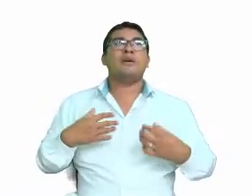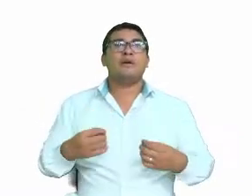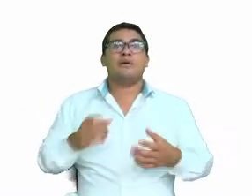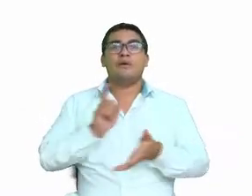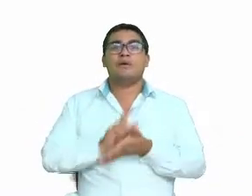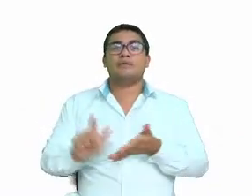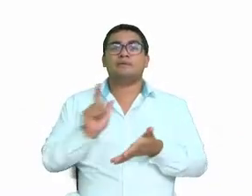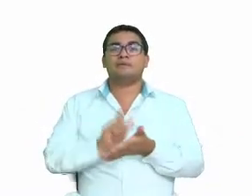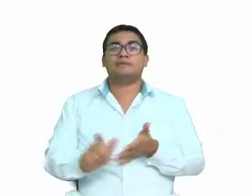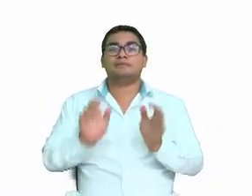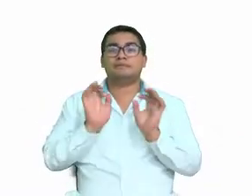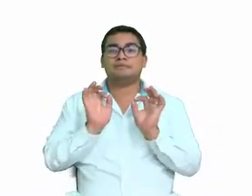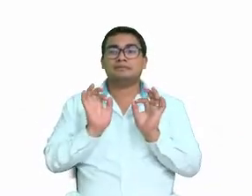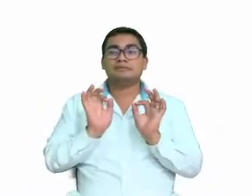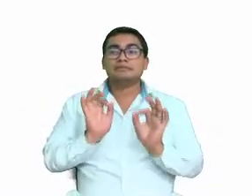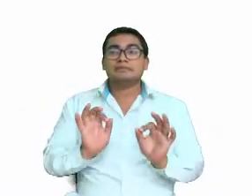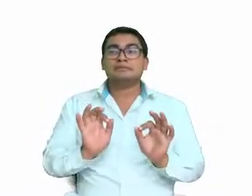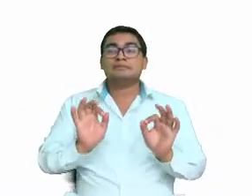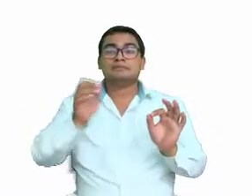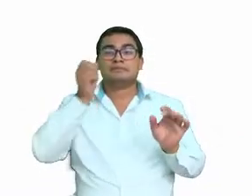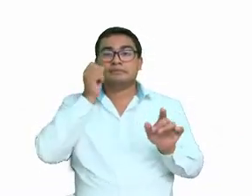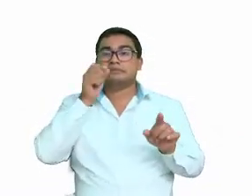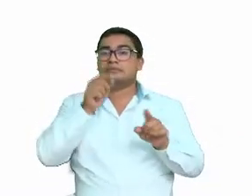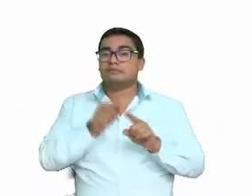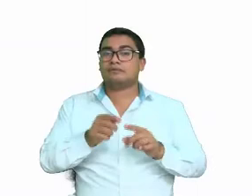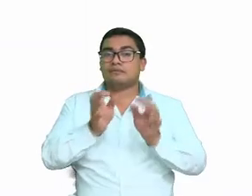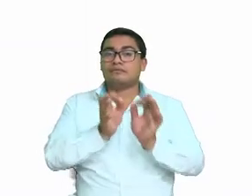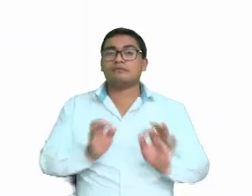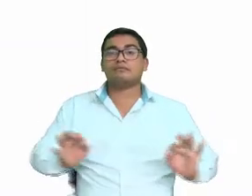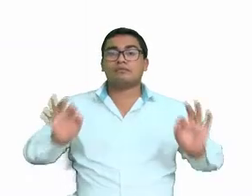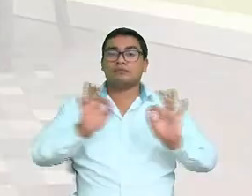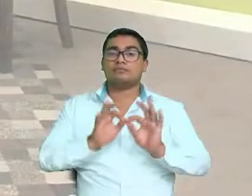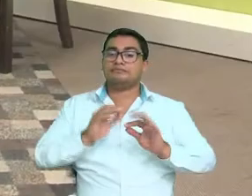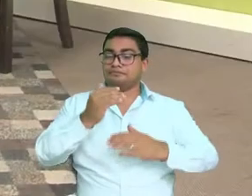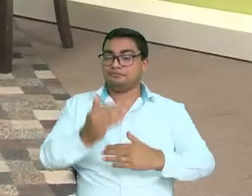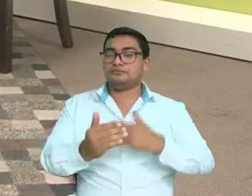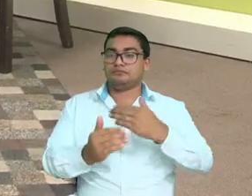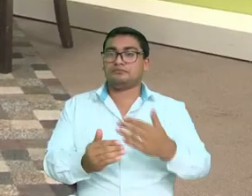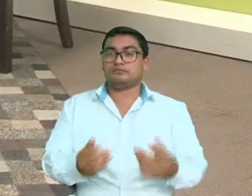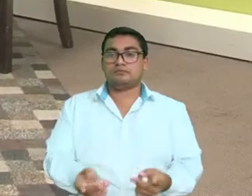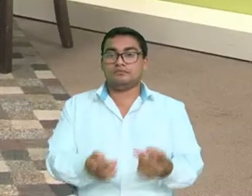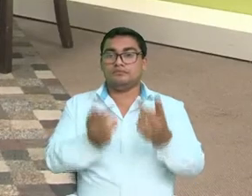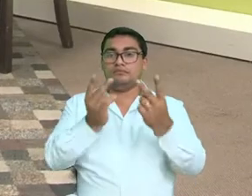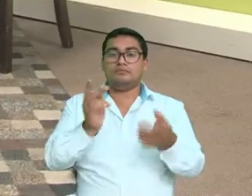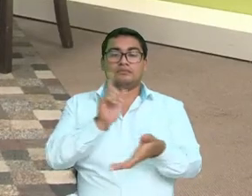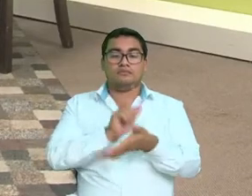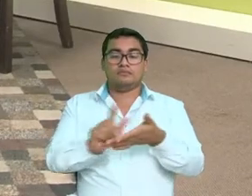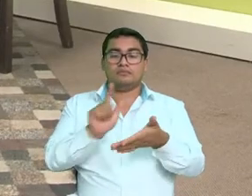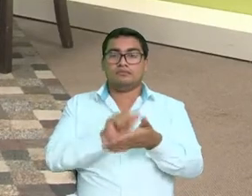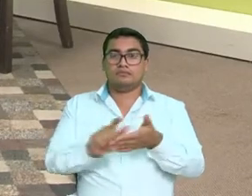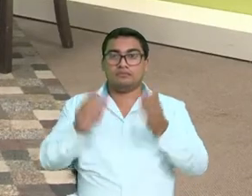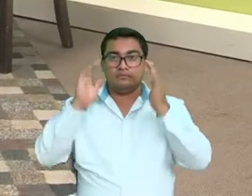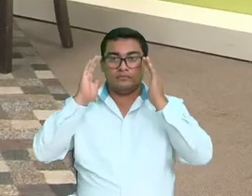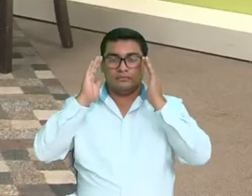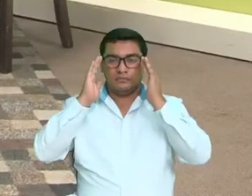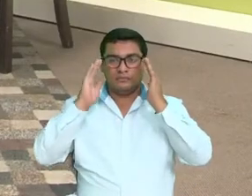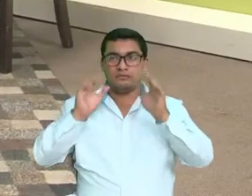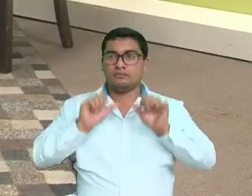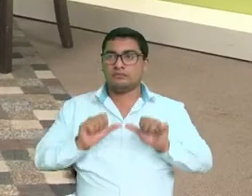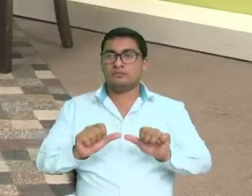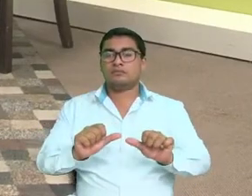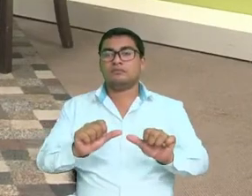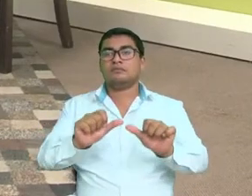cuerpo. Ese es el objetivo principal. Y un proceso de vida y purificación. Sí, es un ciclo constante,